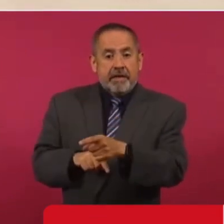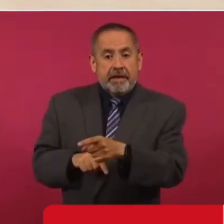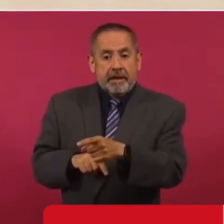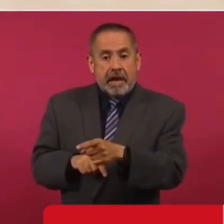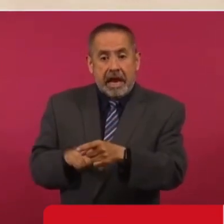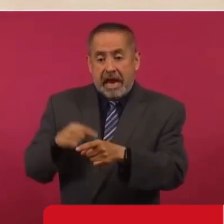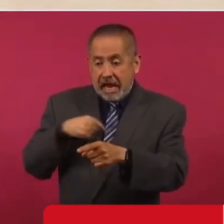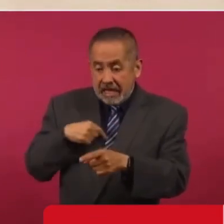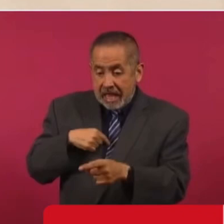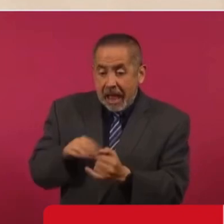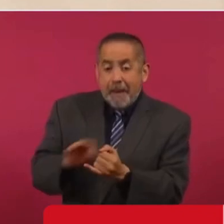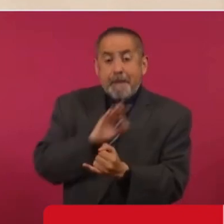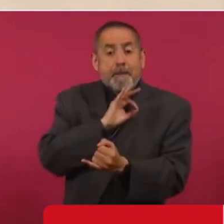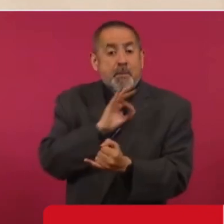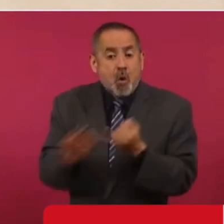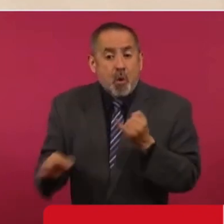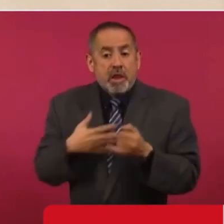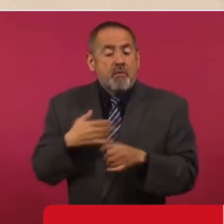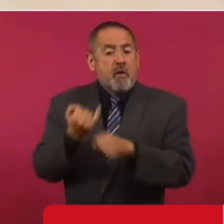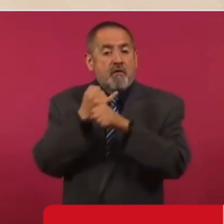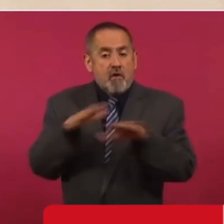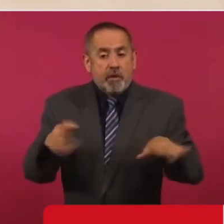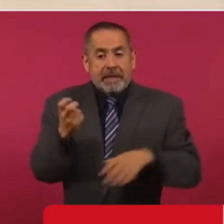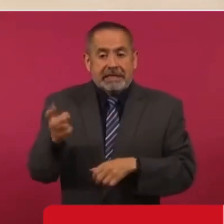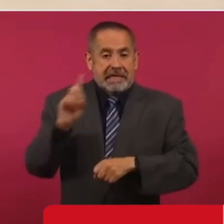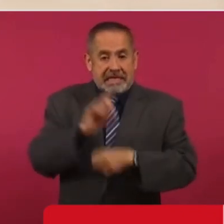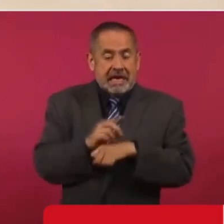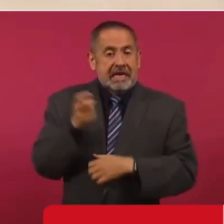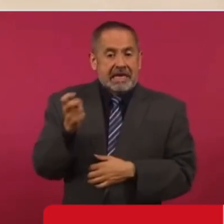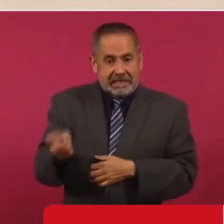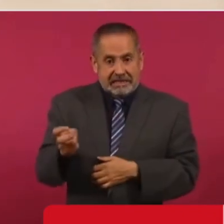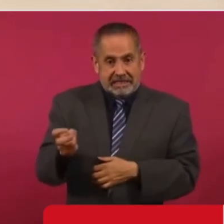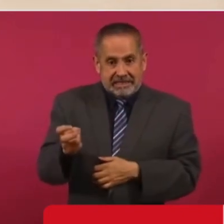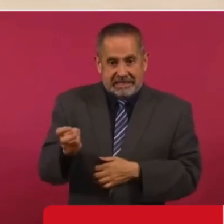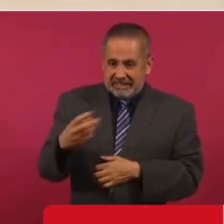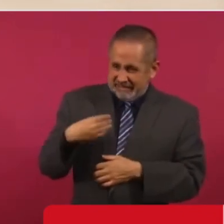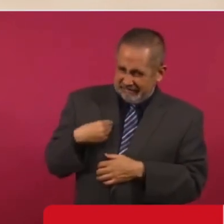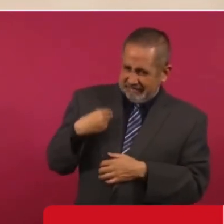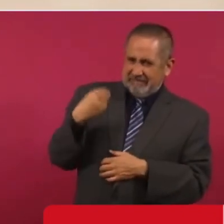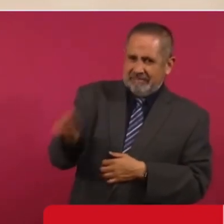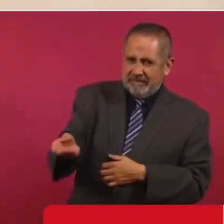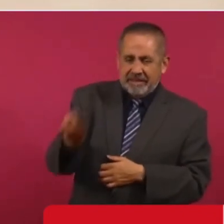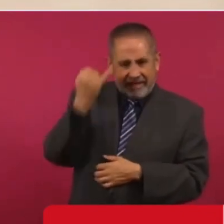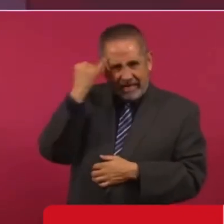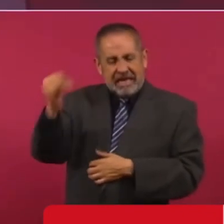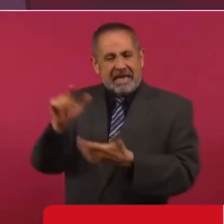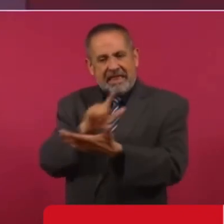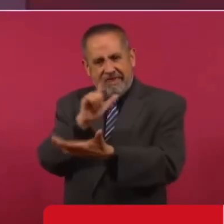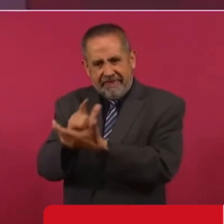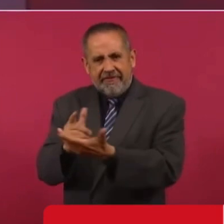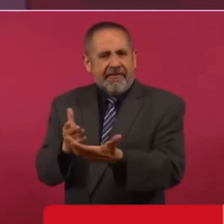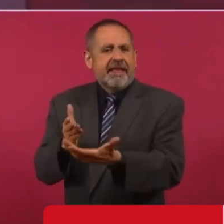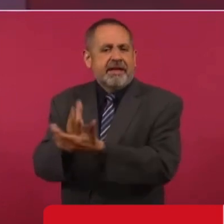mi último informe y ese día voy a enviar la iniciativa,